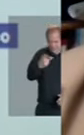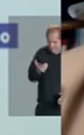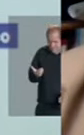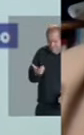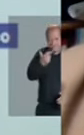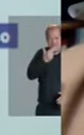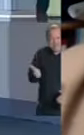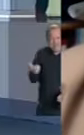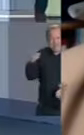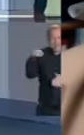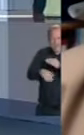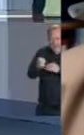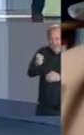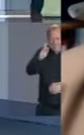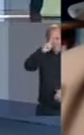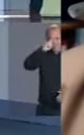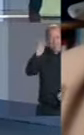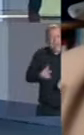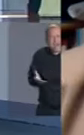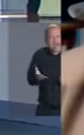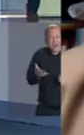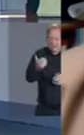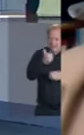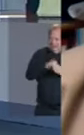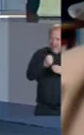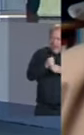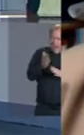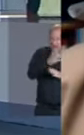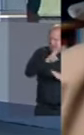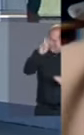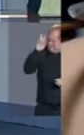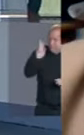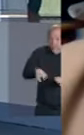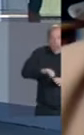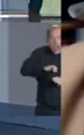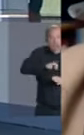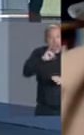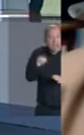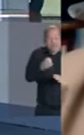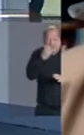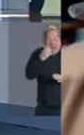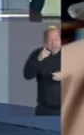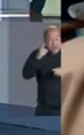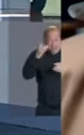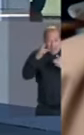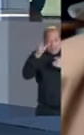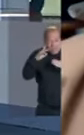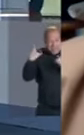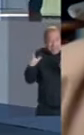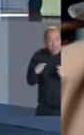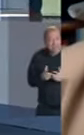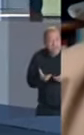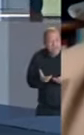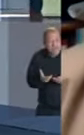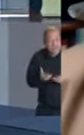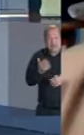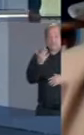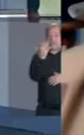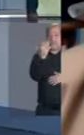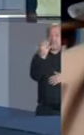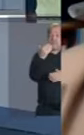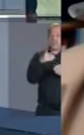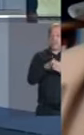hicieron anoche, pero sin duda lo que también resaltaría en este sentido es que lamentablemente no hubo como